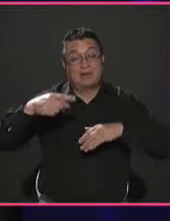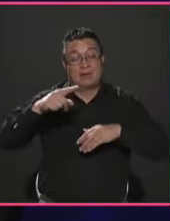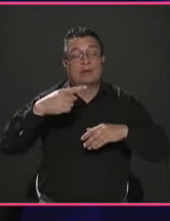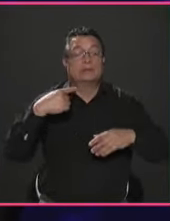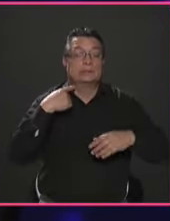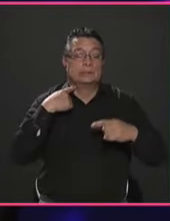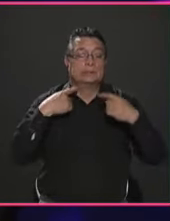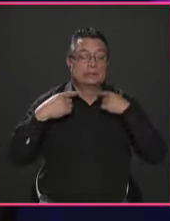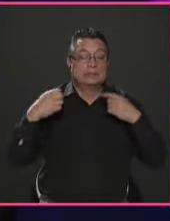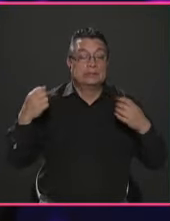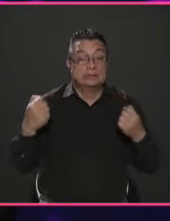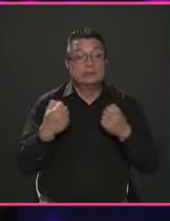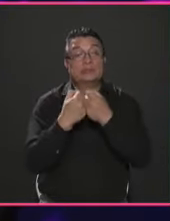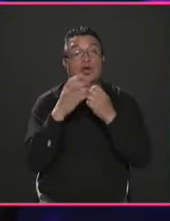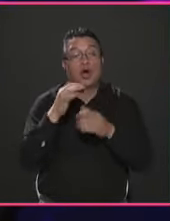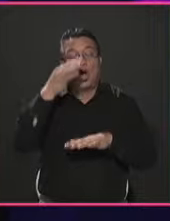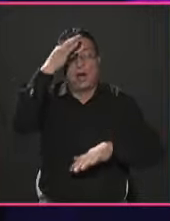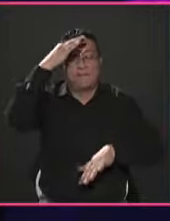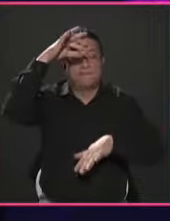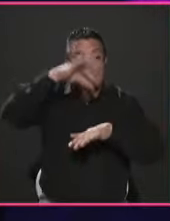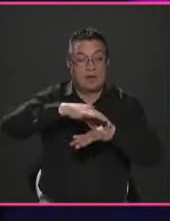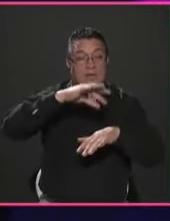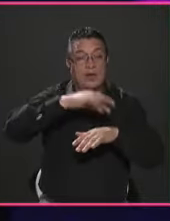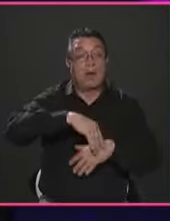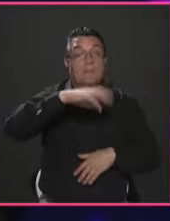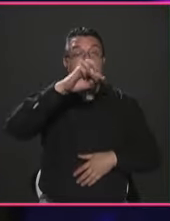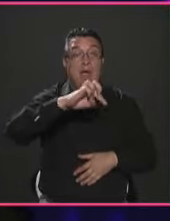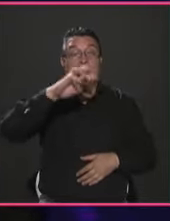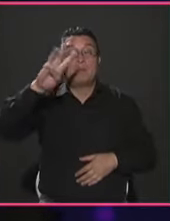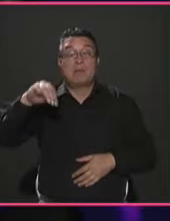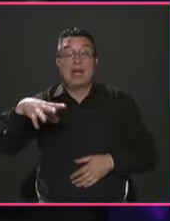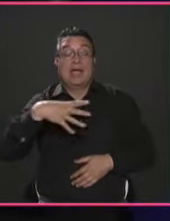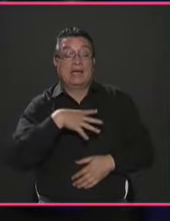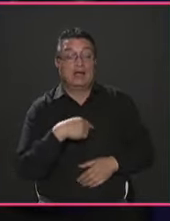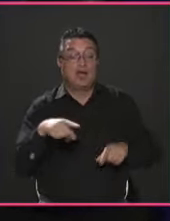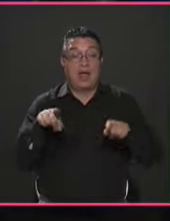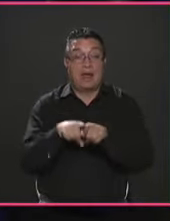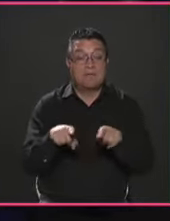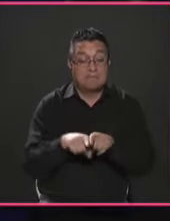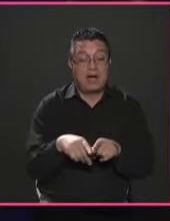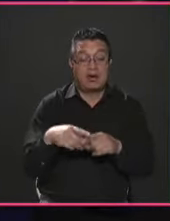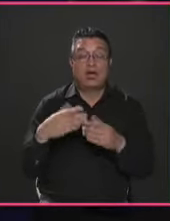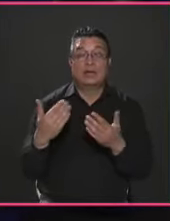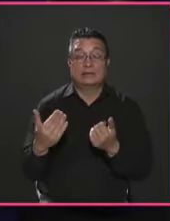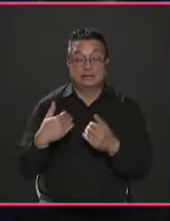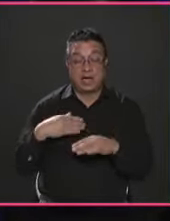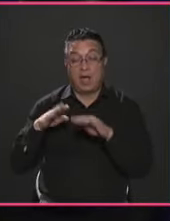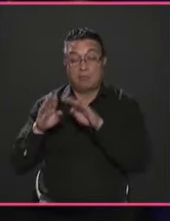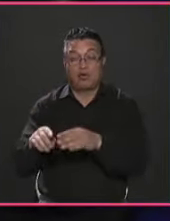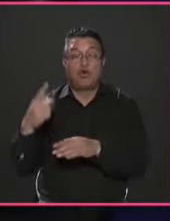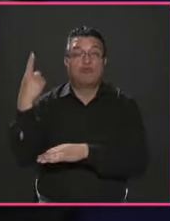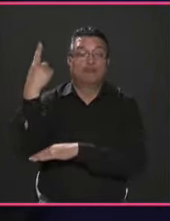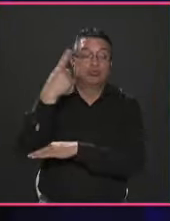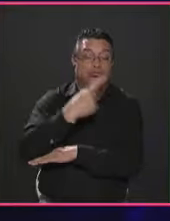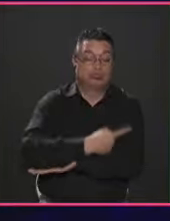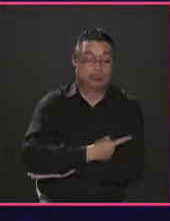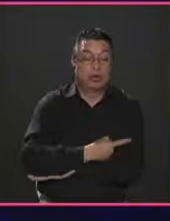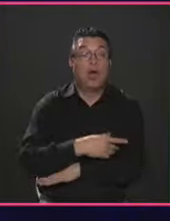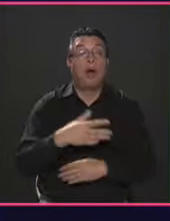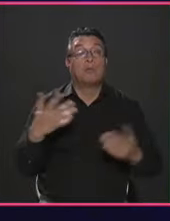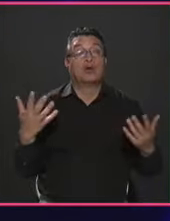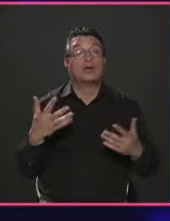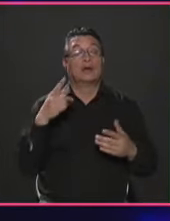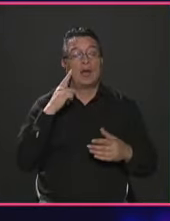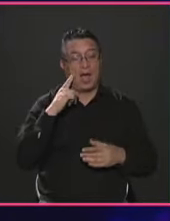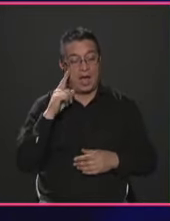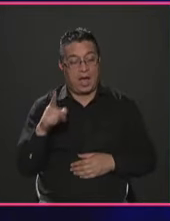por accidente o algunas enfermedades padres hijos madres hermanos van a ser dependientes durante toda su vida porque tiene un cierto